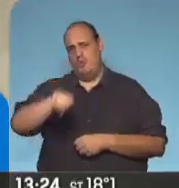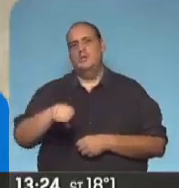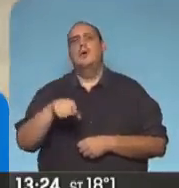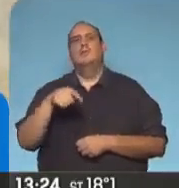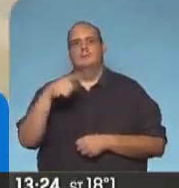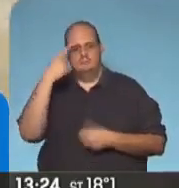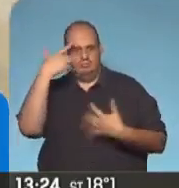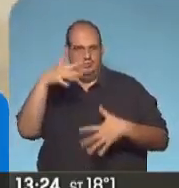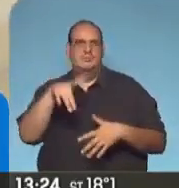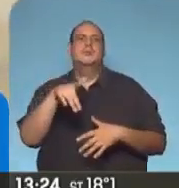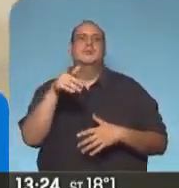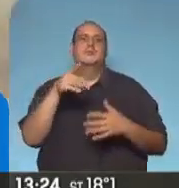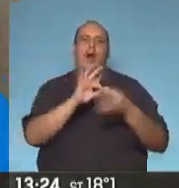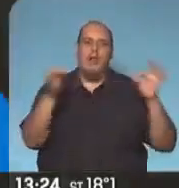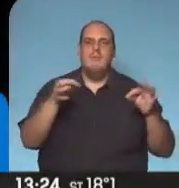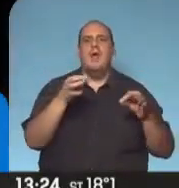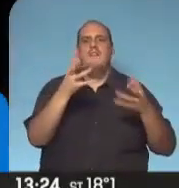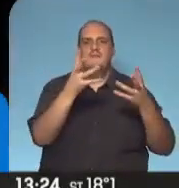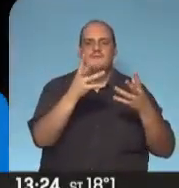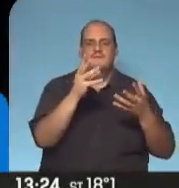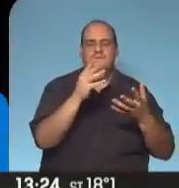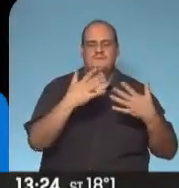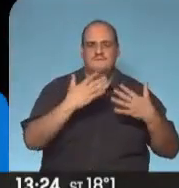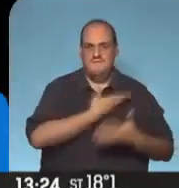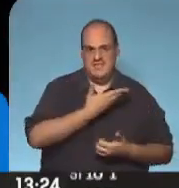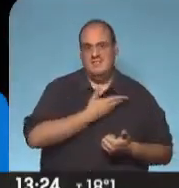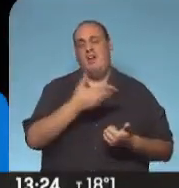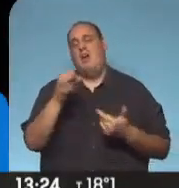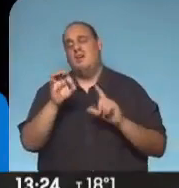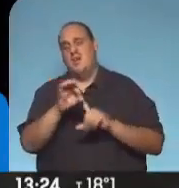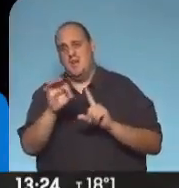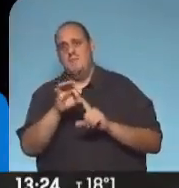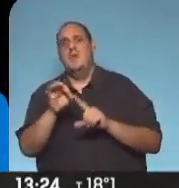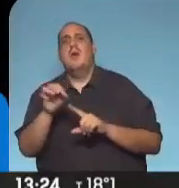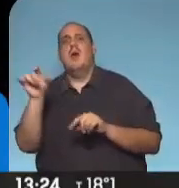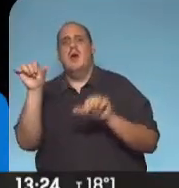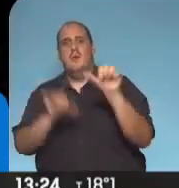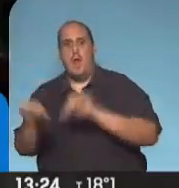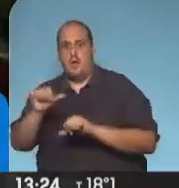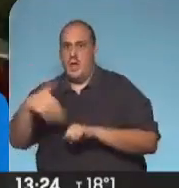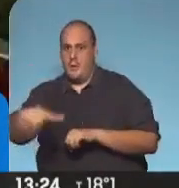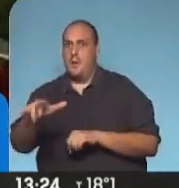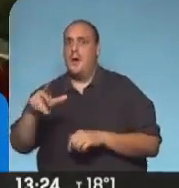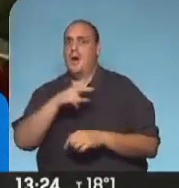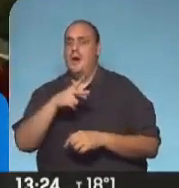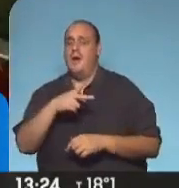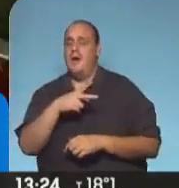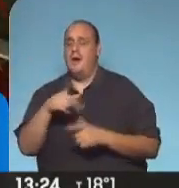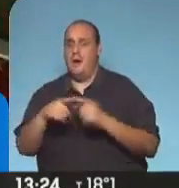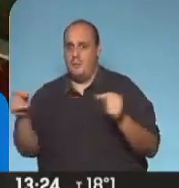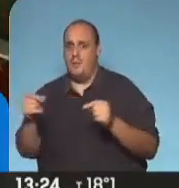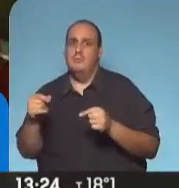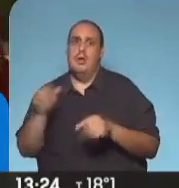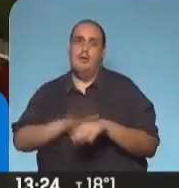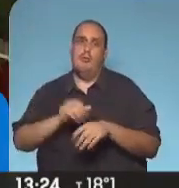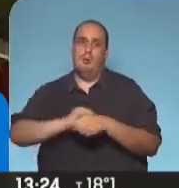matemáticas, física y química. Su próximo desafío era en las internacionales de biología, en Japón, pero la pandemia no se lo